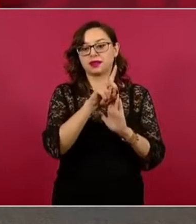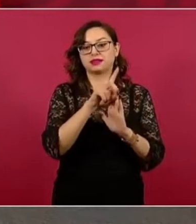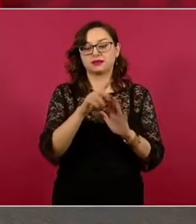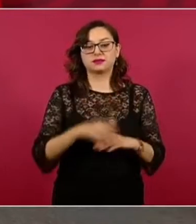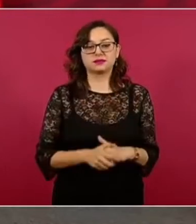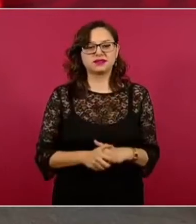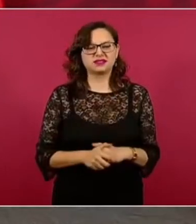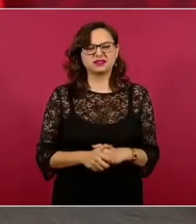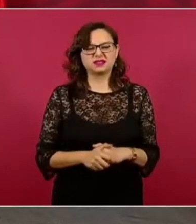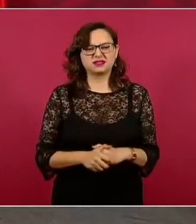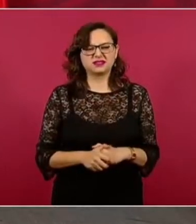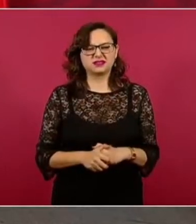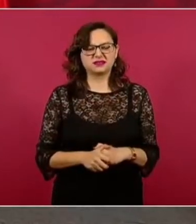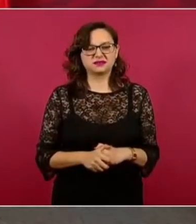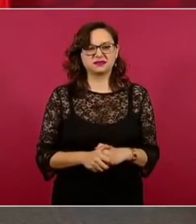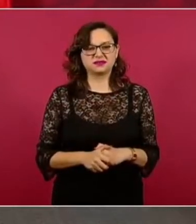¿qué dijo?